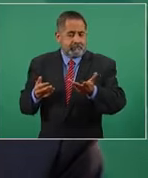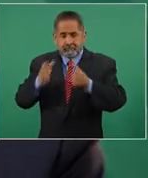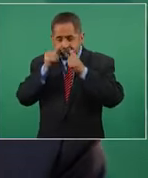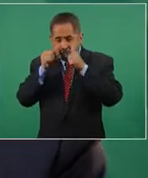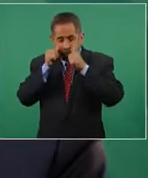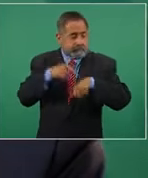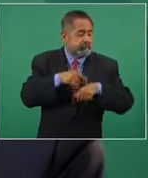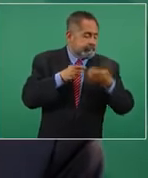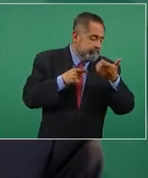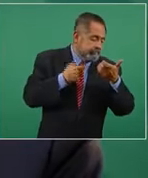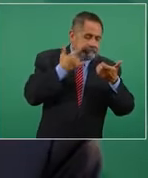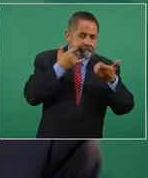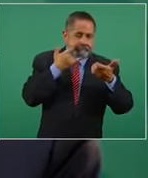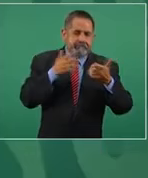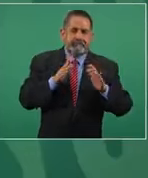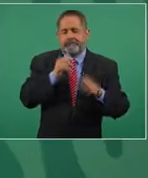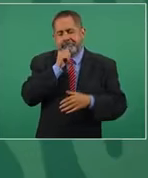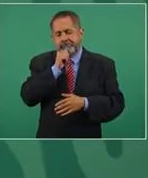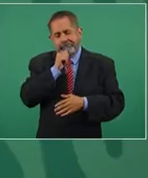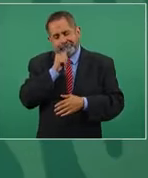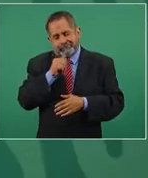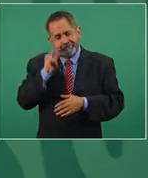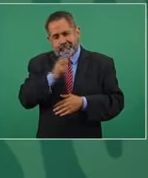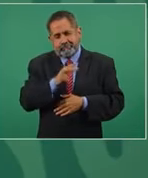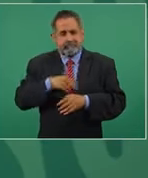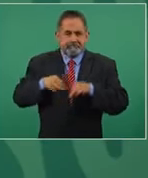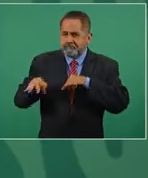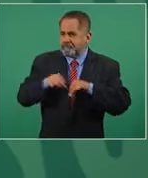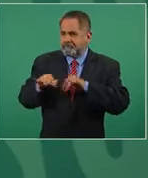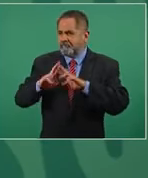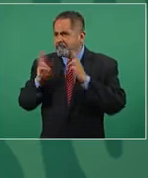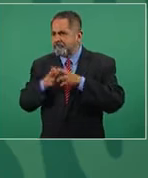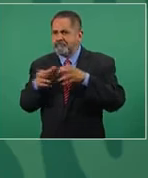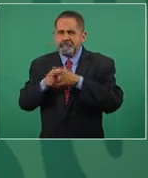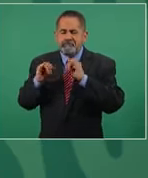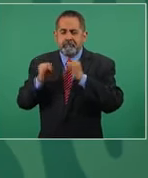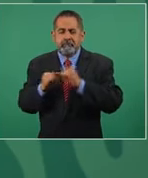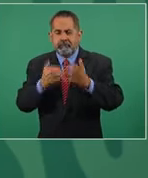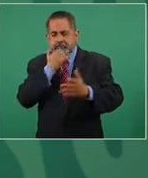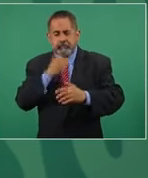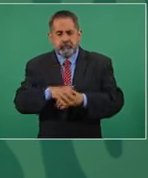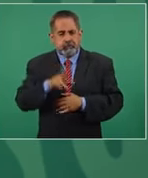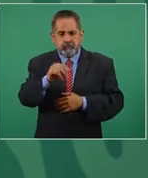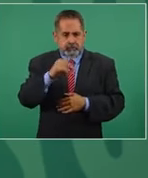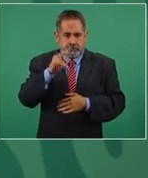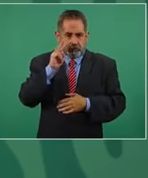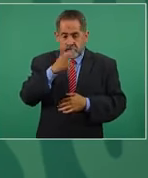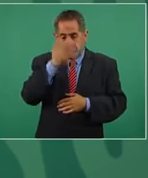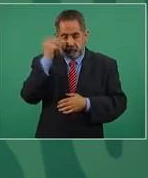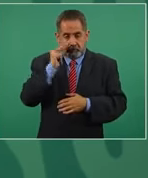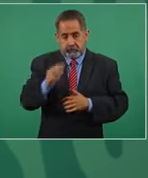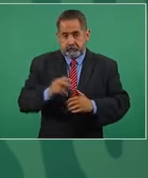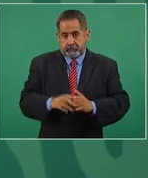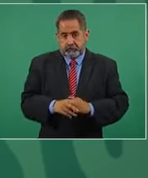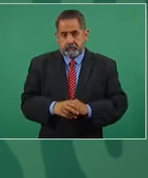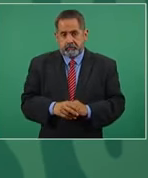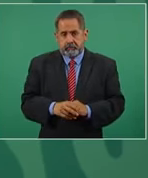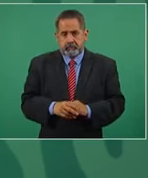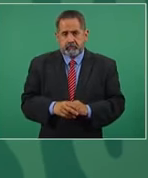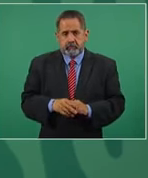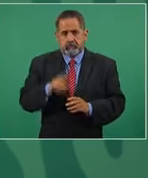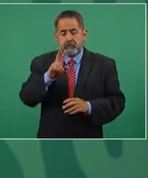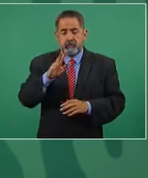ahí viendo, ¿no? Pues estoy en la reunión. Sí. Pero no lo vi. Pues fue de una y